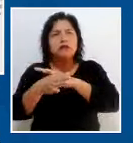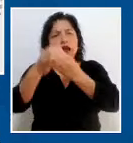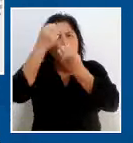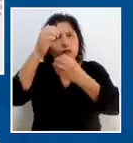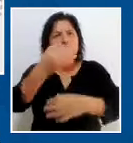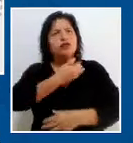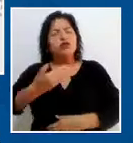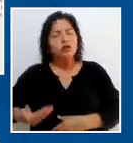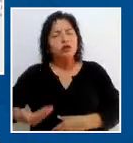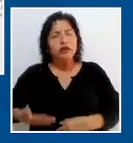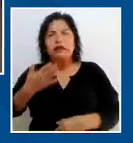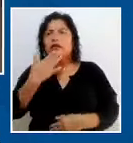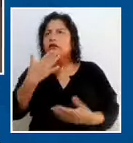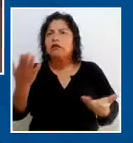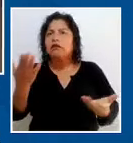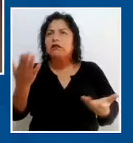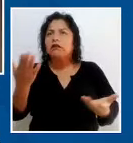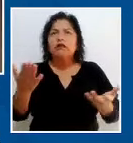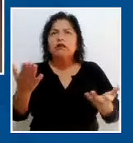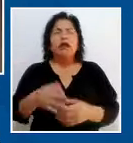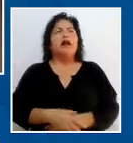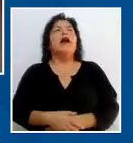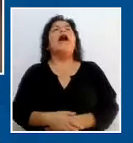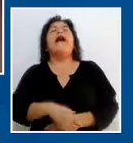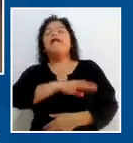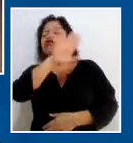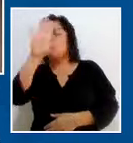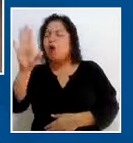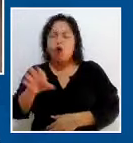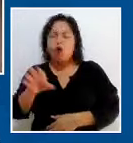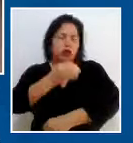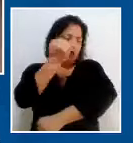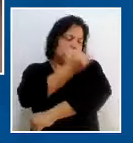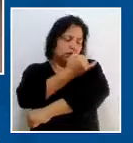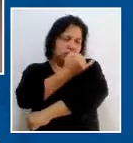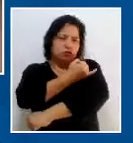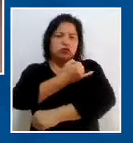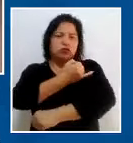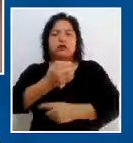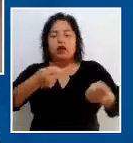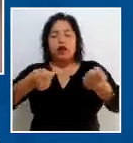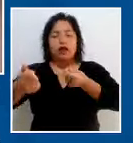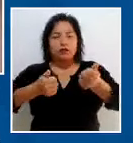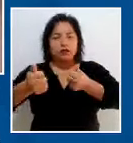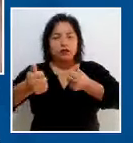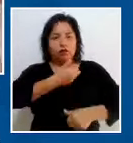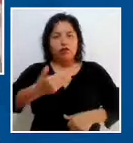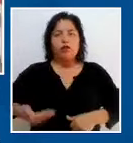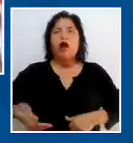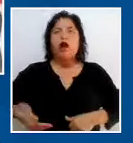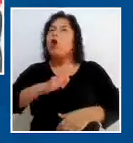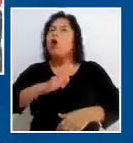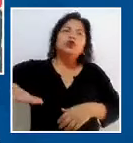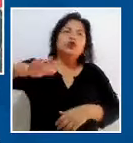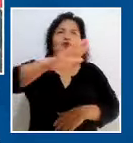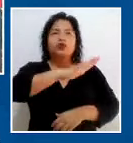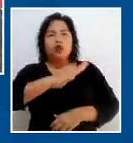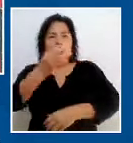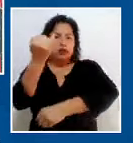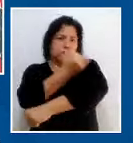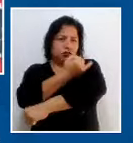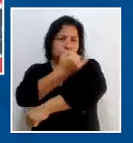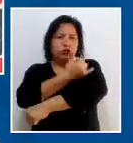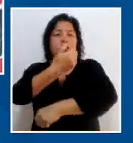Bueno, en principio todas las entidades de la administración pública o todas las entidades del Estado tienen esta